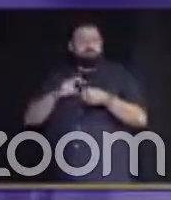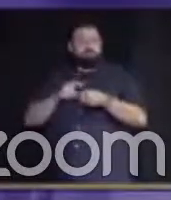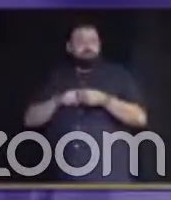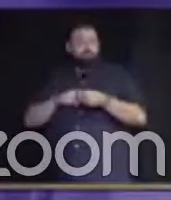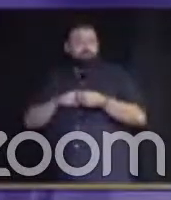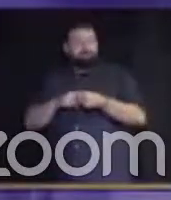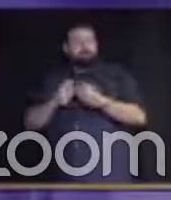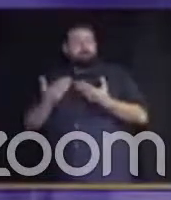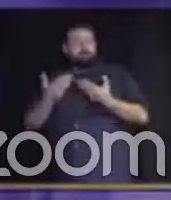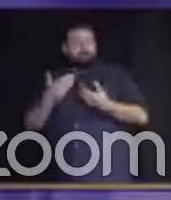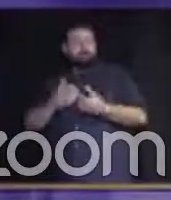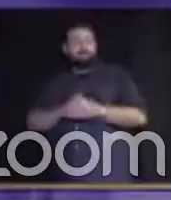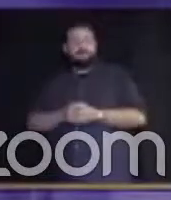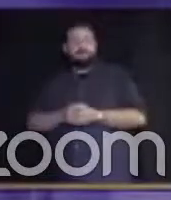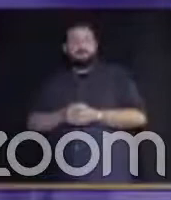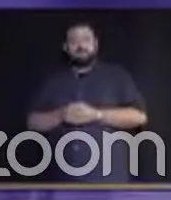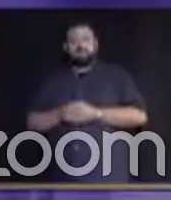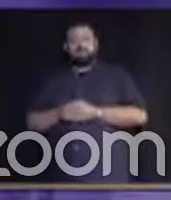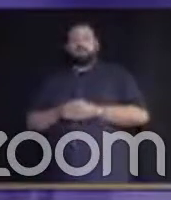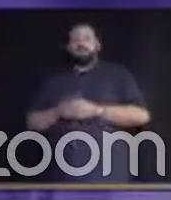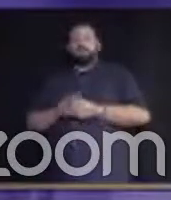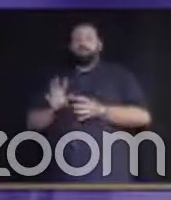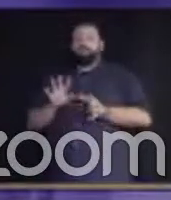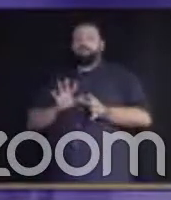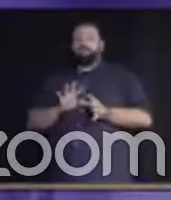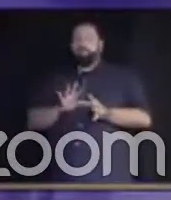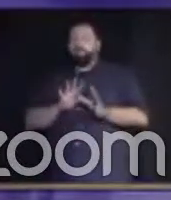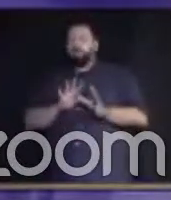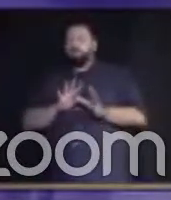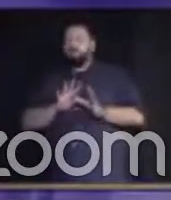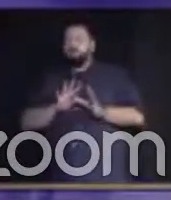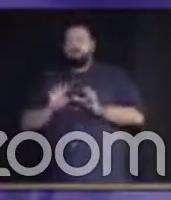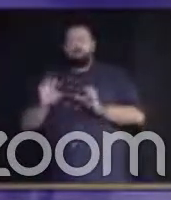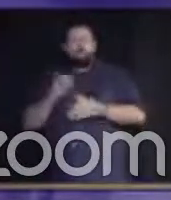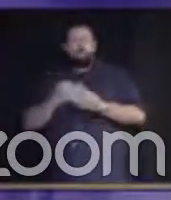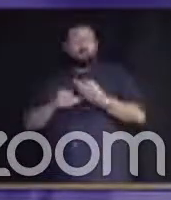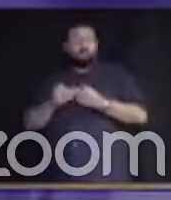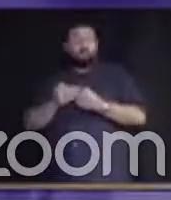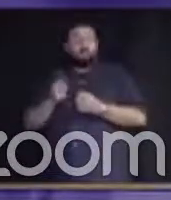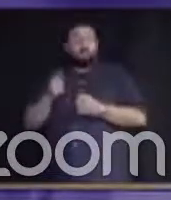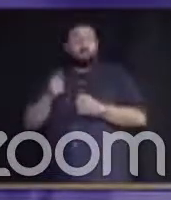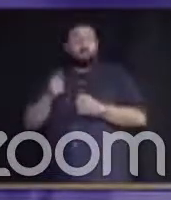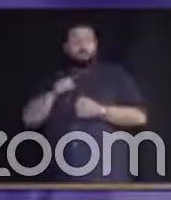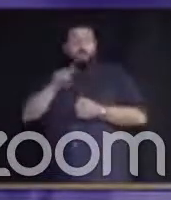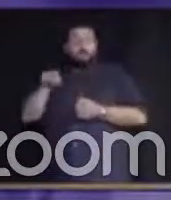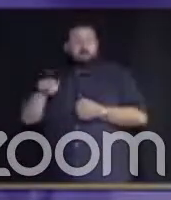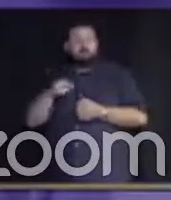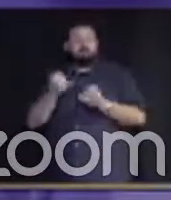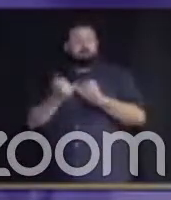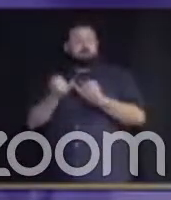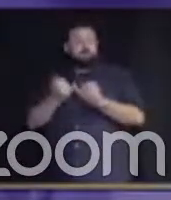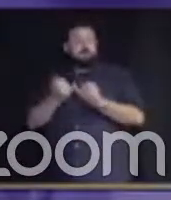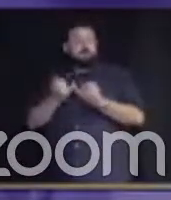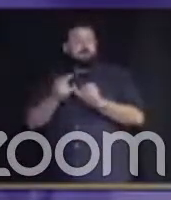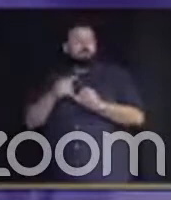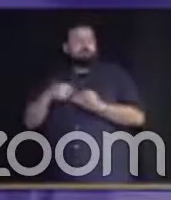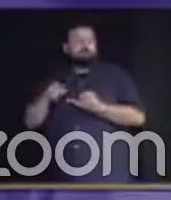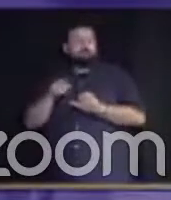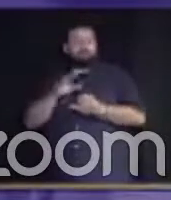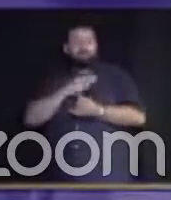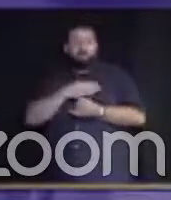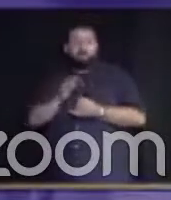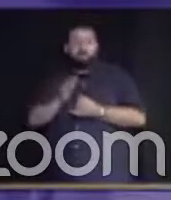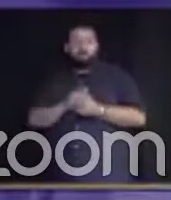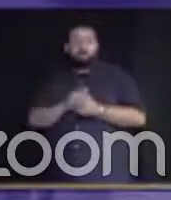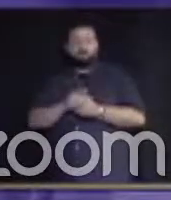Ojo, ¿eh? Y son nuevecitos en la empresa. Si ellos pueden, ustedes también.